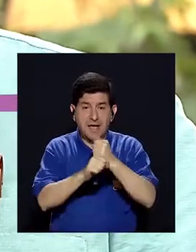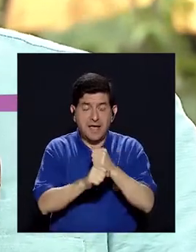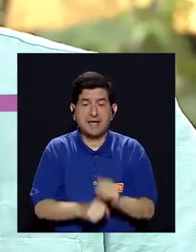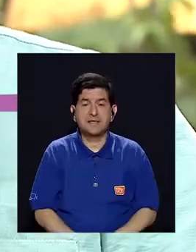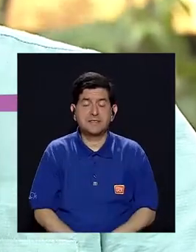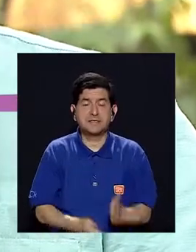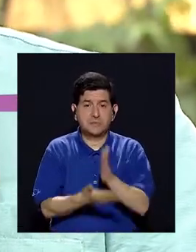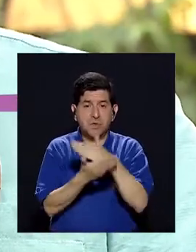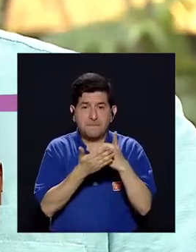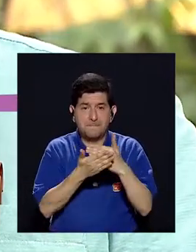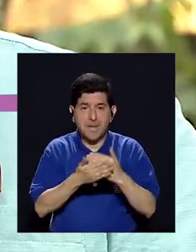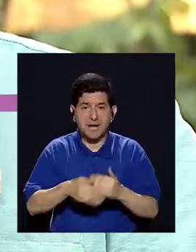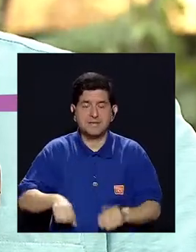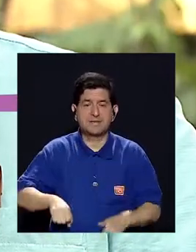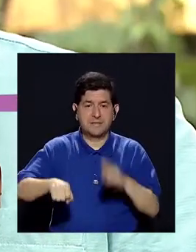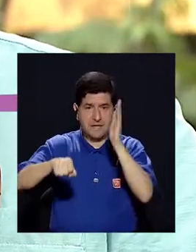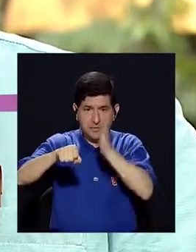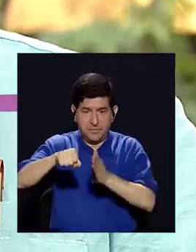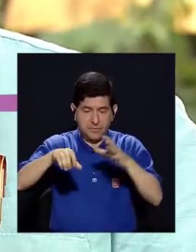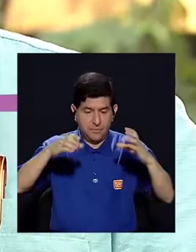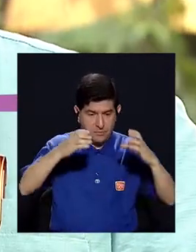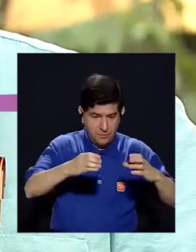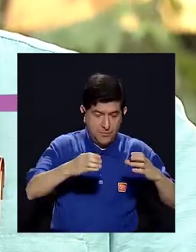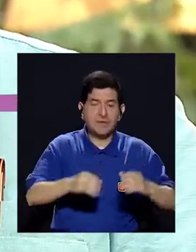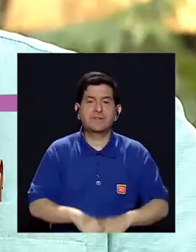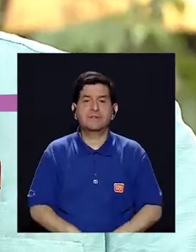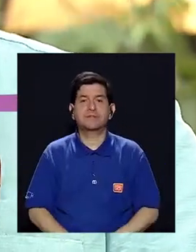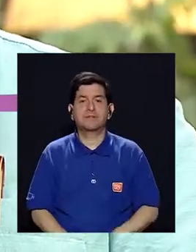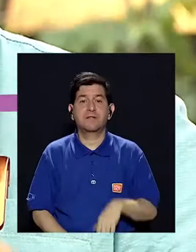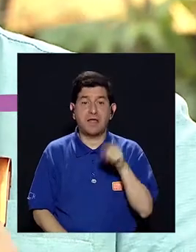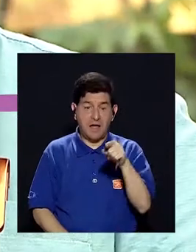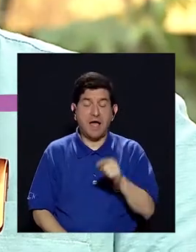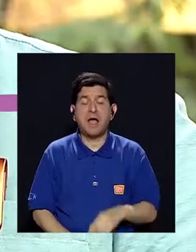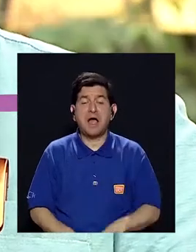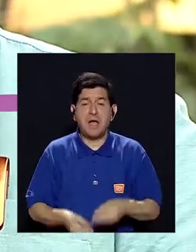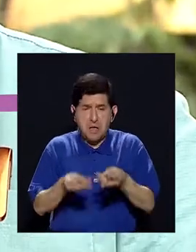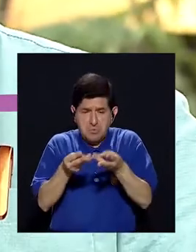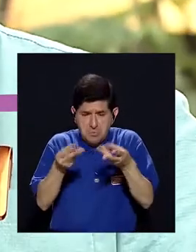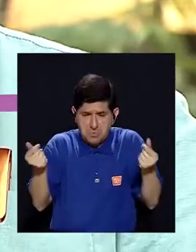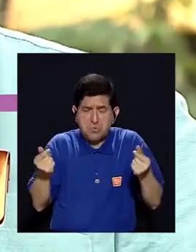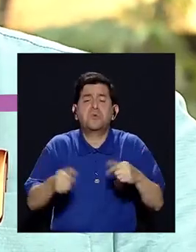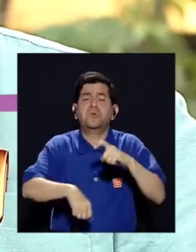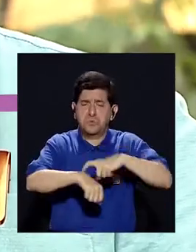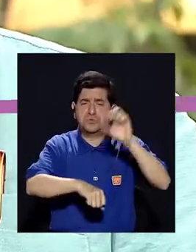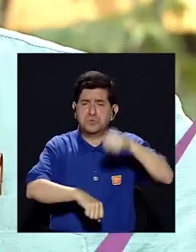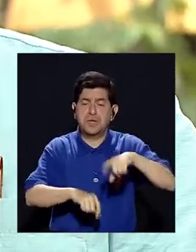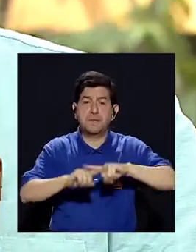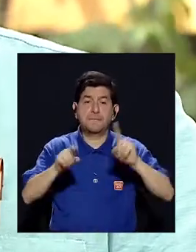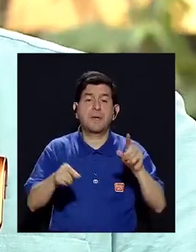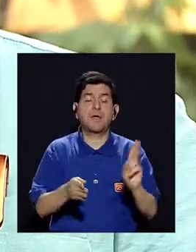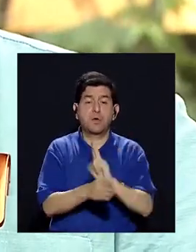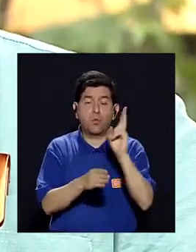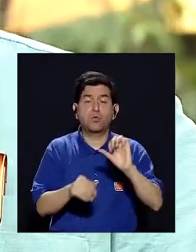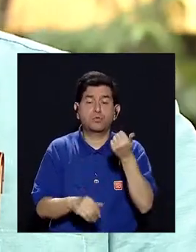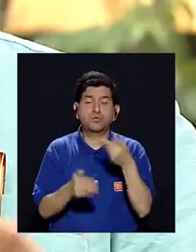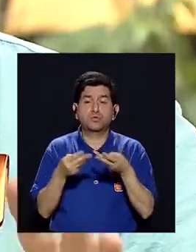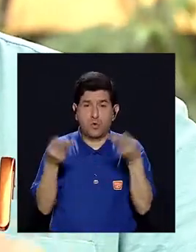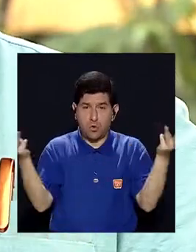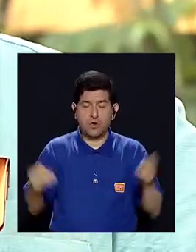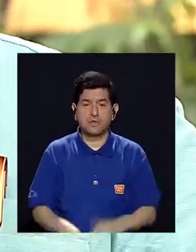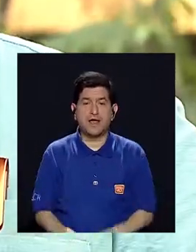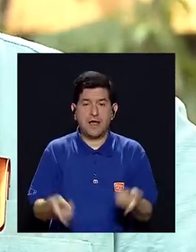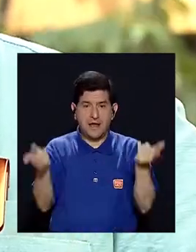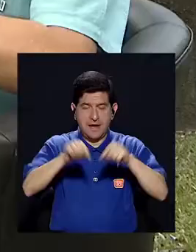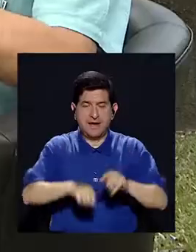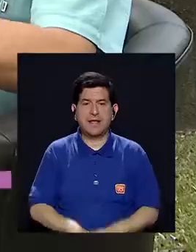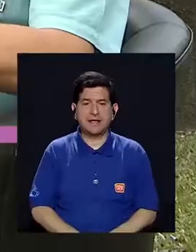son fácilmente biodegradables en el tiempo, pero al mismo tiempo también permiten el reuso de otros materiales. Por ejemplo, las